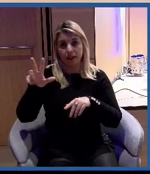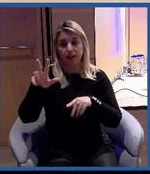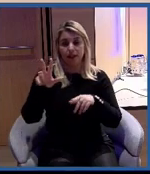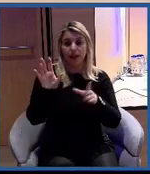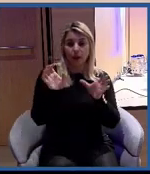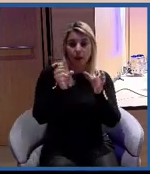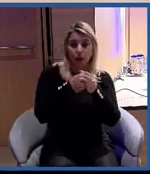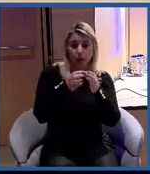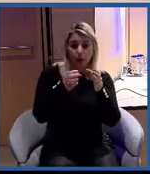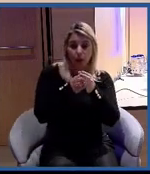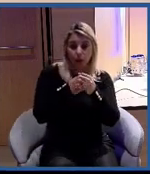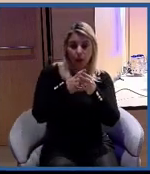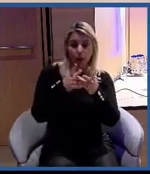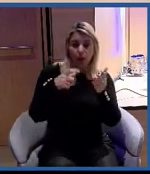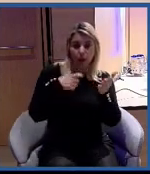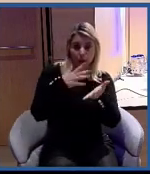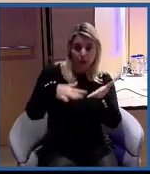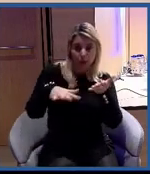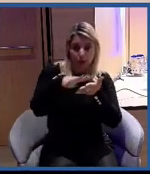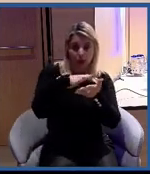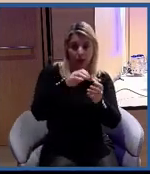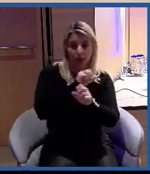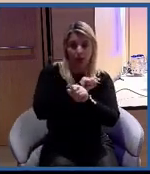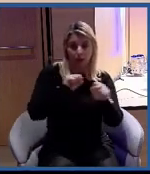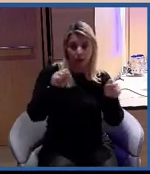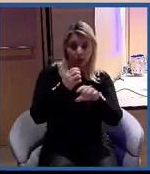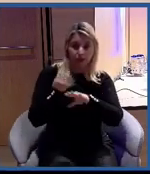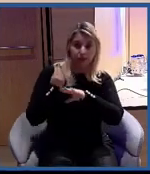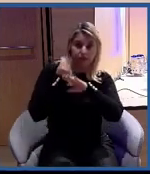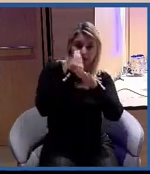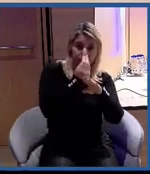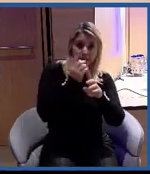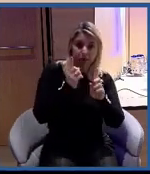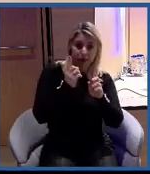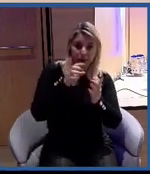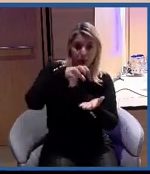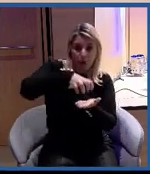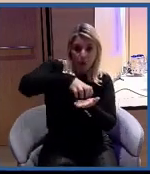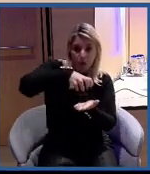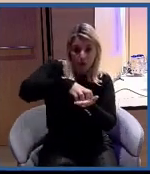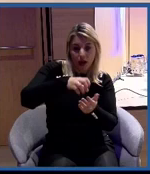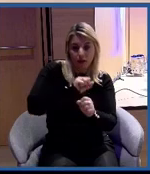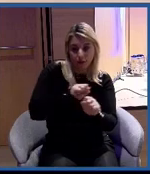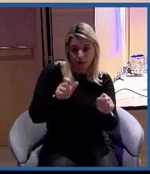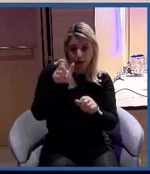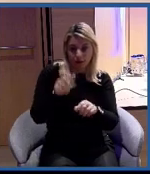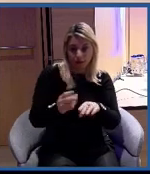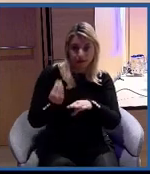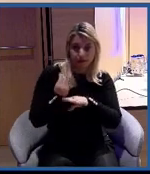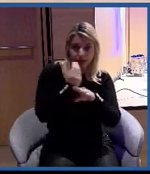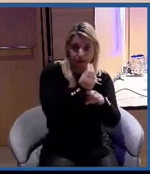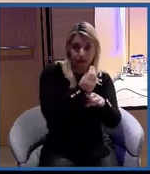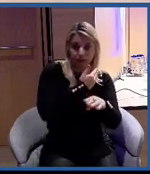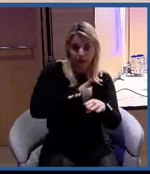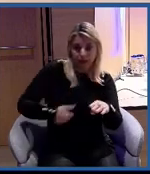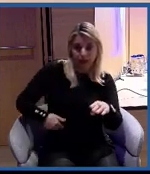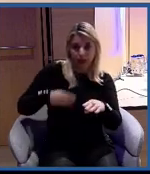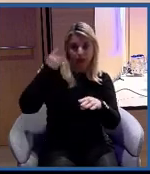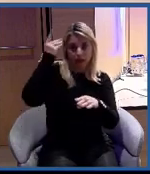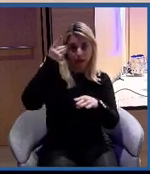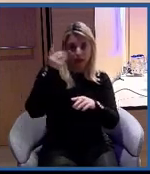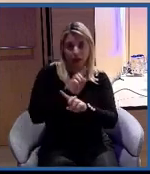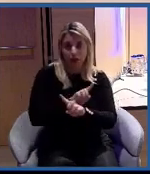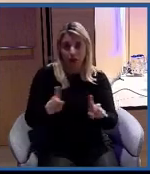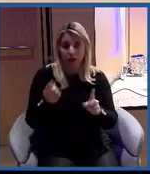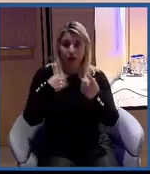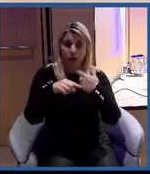comité cívico es la única organización que puede postular candidatos locales no puede postular Ni presidente ni diputados es